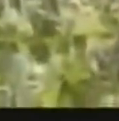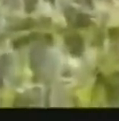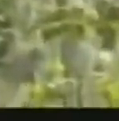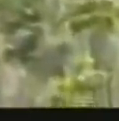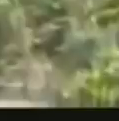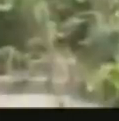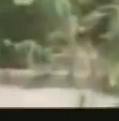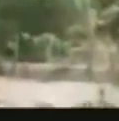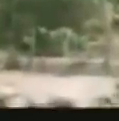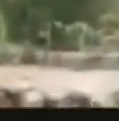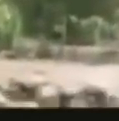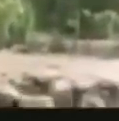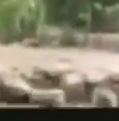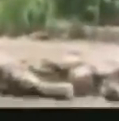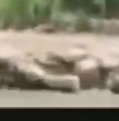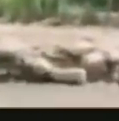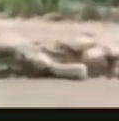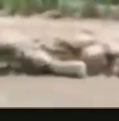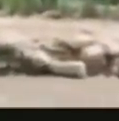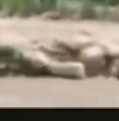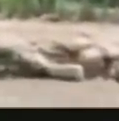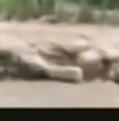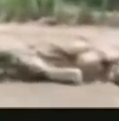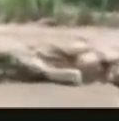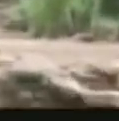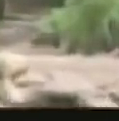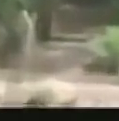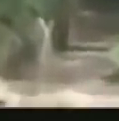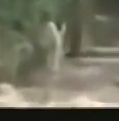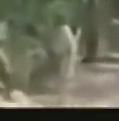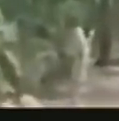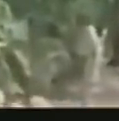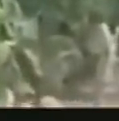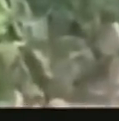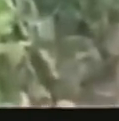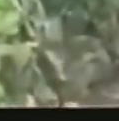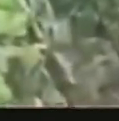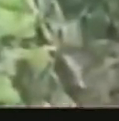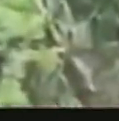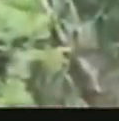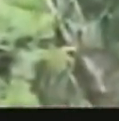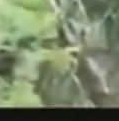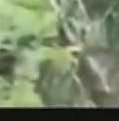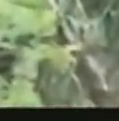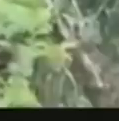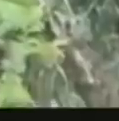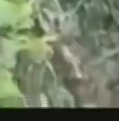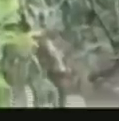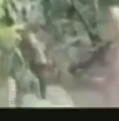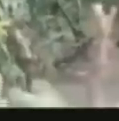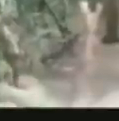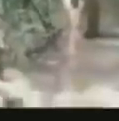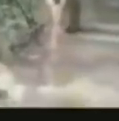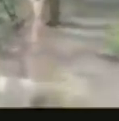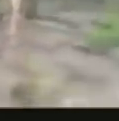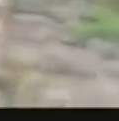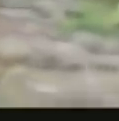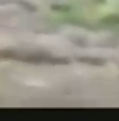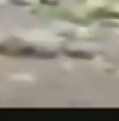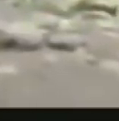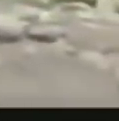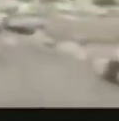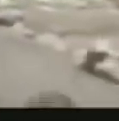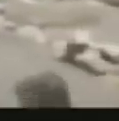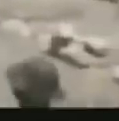inteligencia para detectar esta especie de teleférico irregular y hoy lo